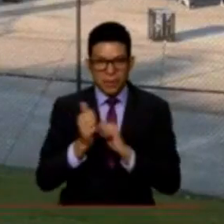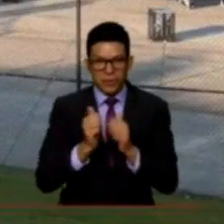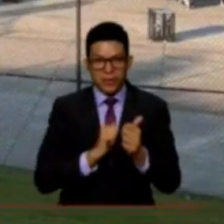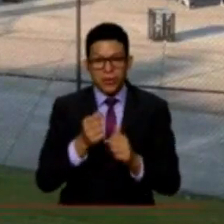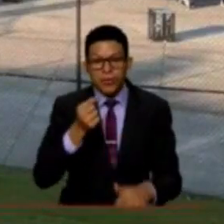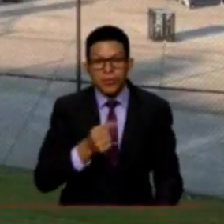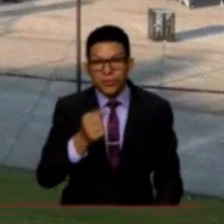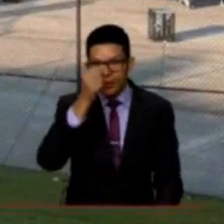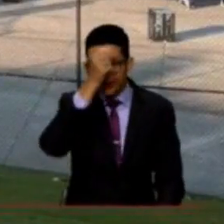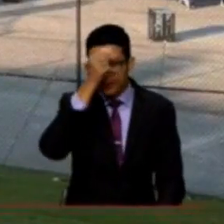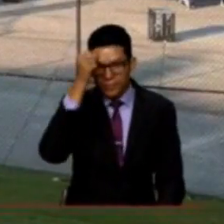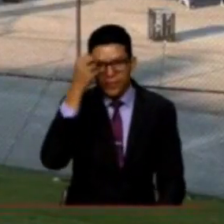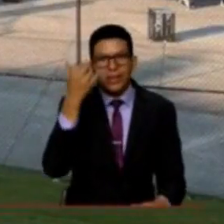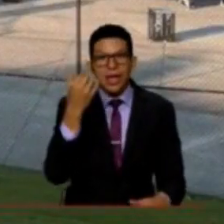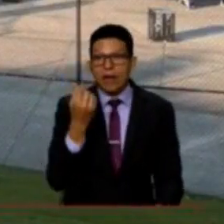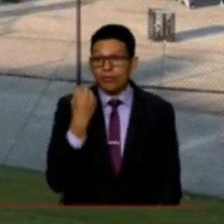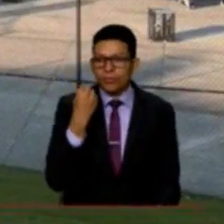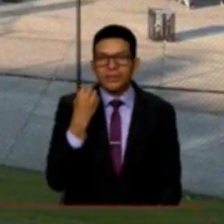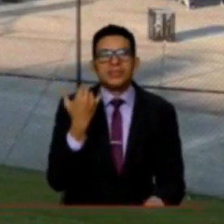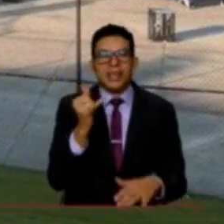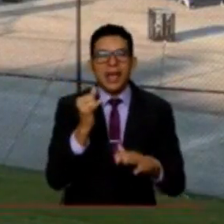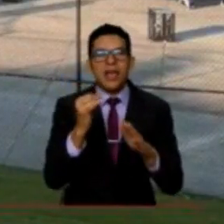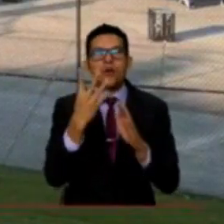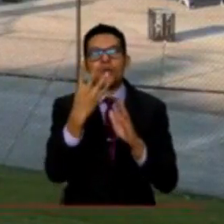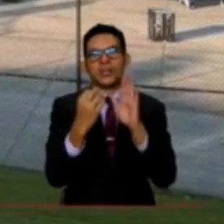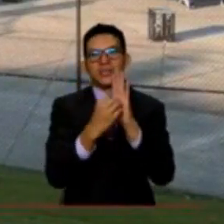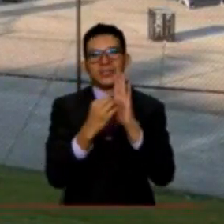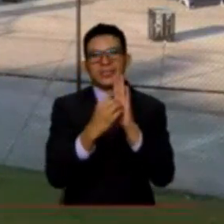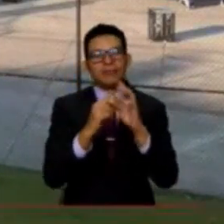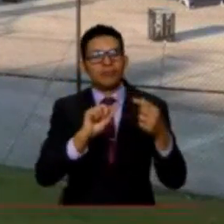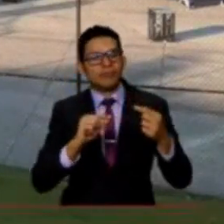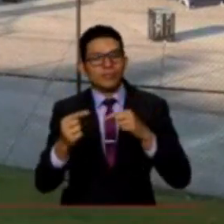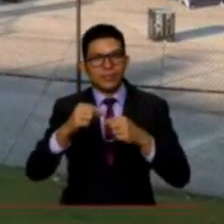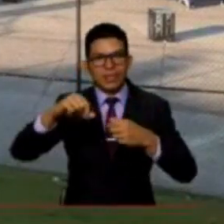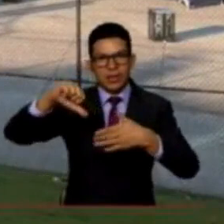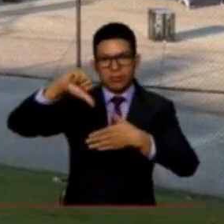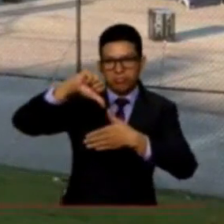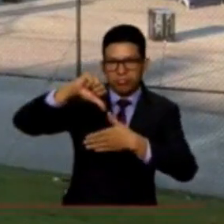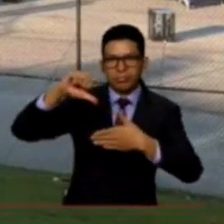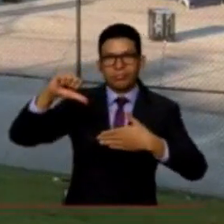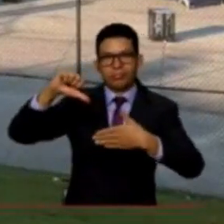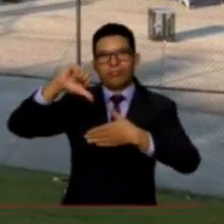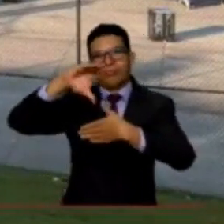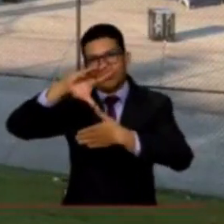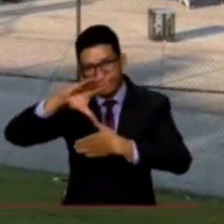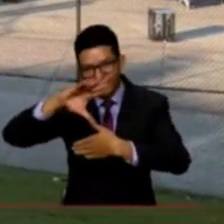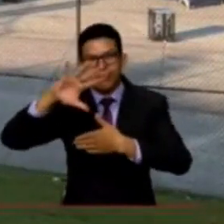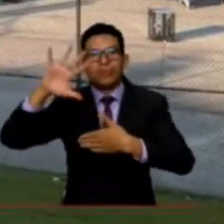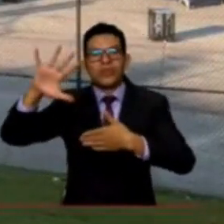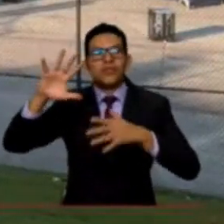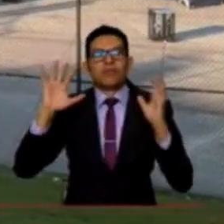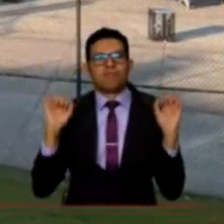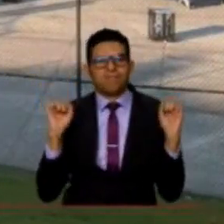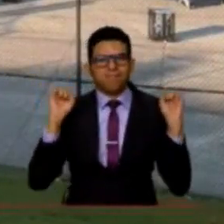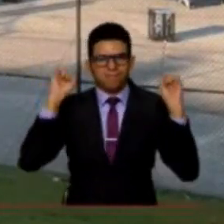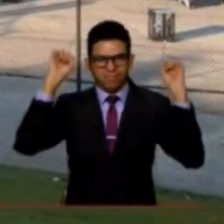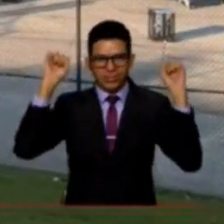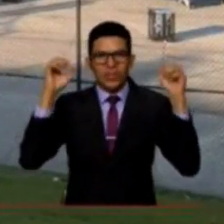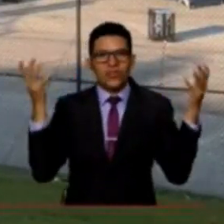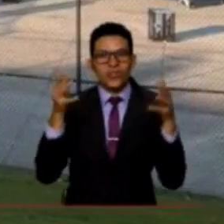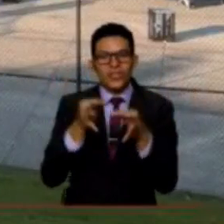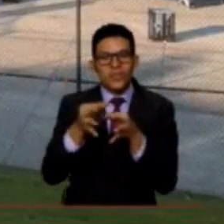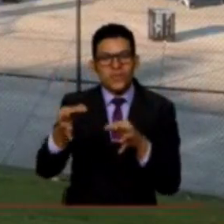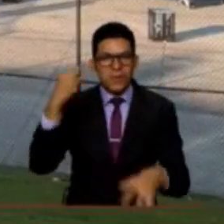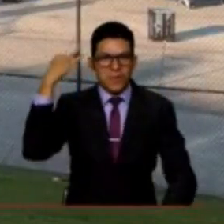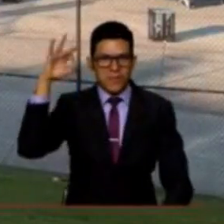Este domingo se desarrolló la cuarta jornada del Campeonato Sudamericano y Panamericano de Levantamiento de Pesas que se desarrolla en el municipio de